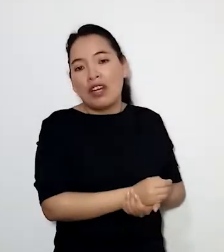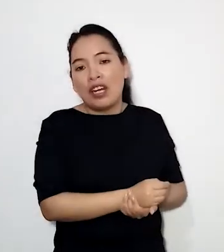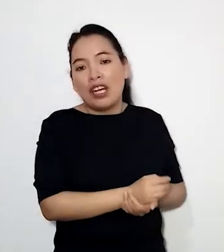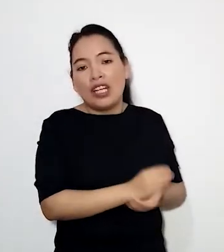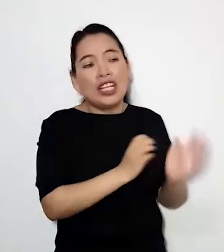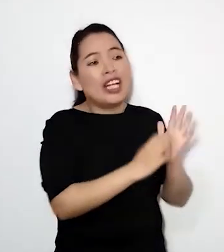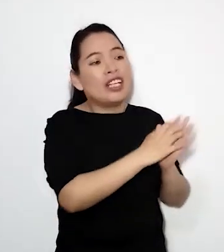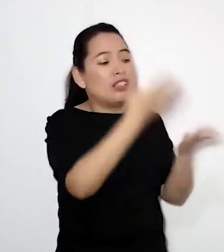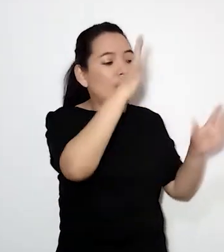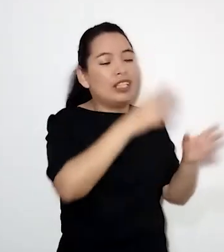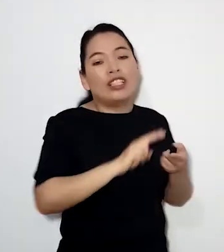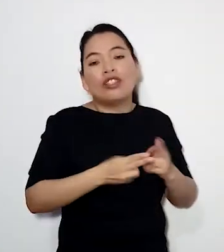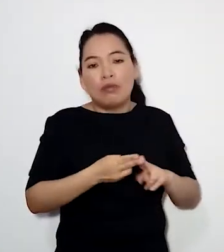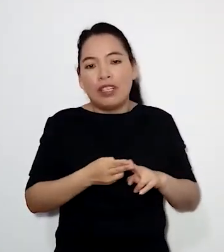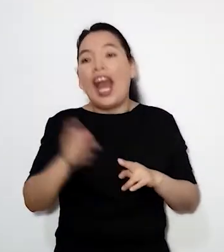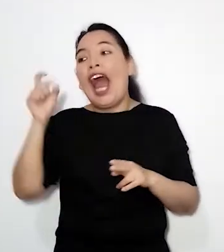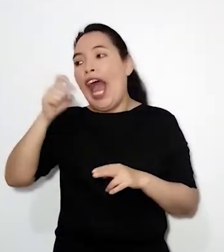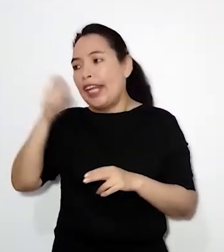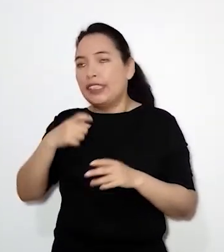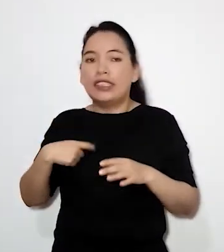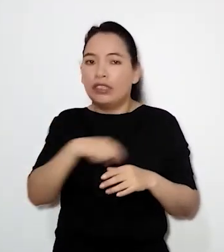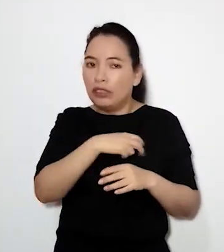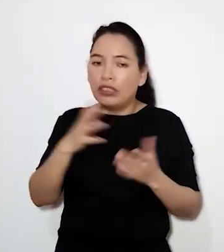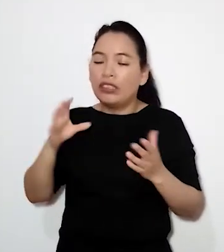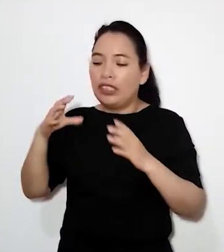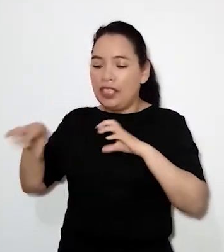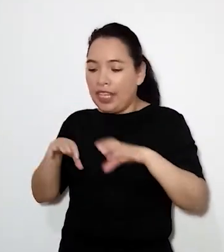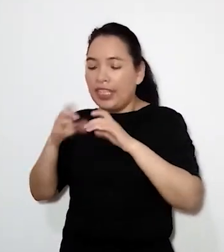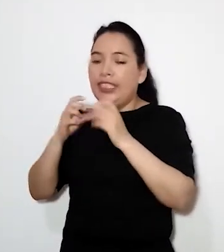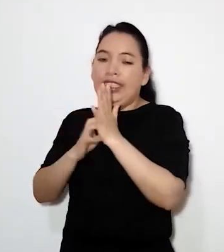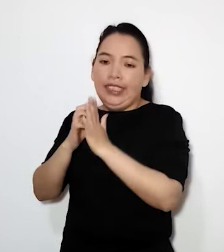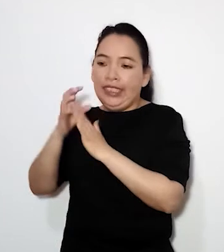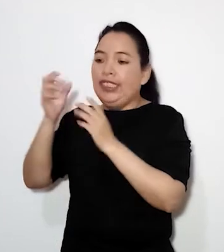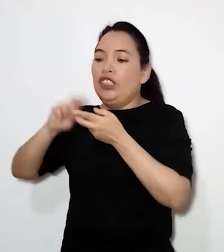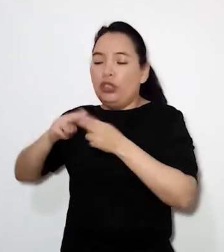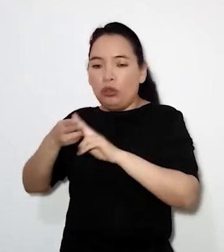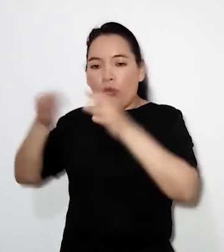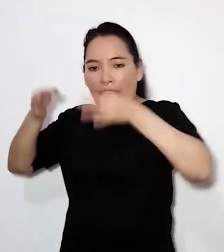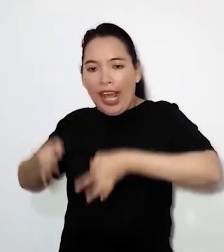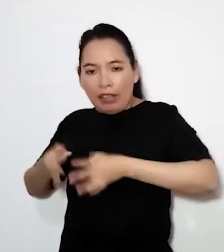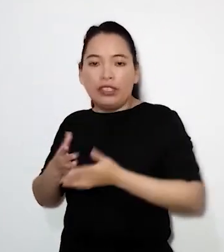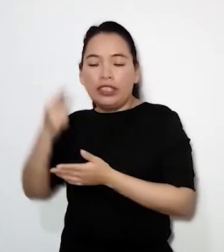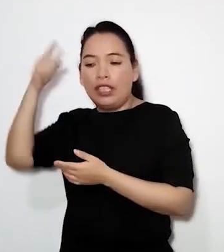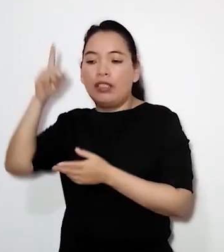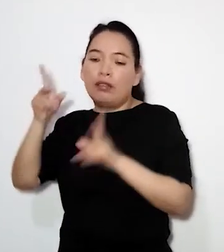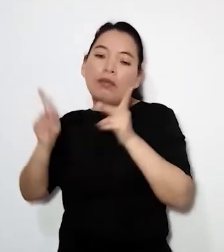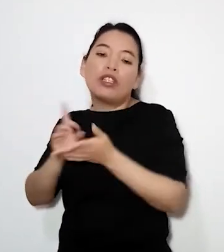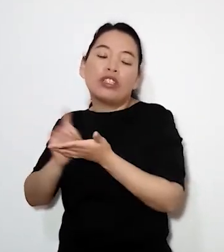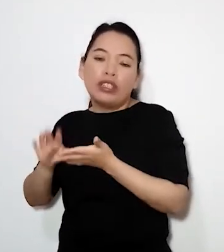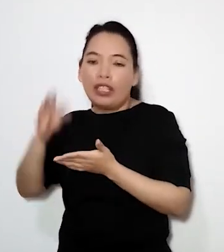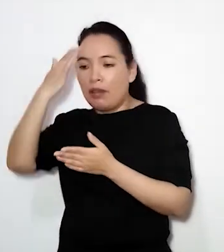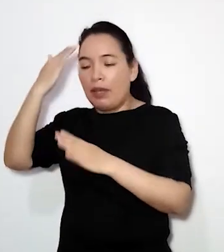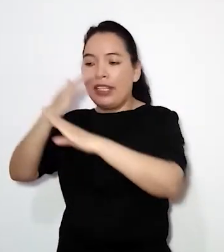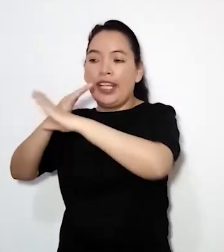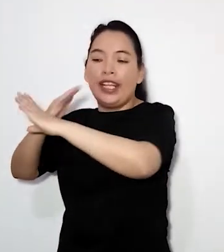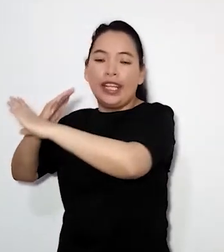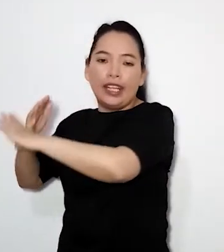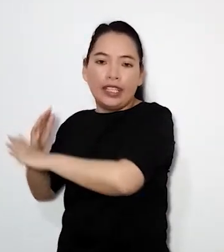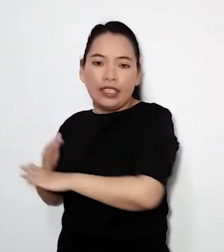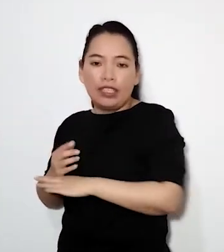nos permitan conocer cuál es la magnitud de las barreras que estamos enfrentando, cómo esas barreras se profundizan cuando se cruzan con otras